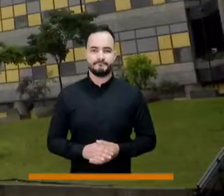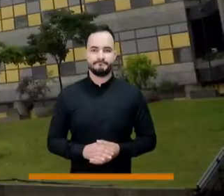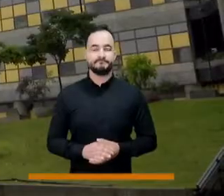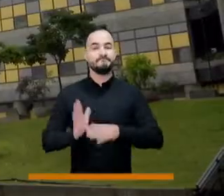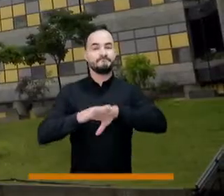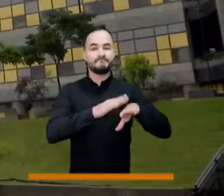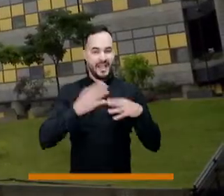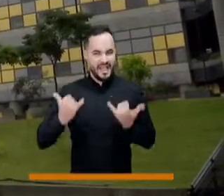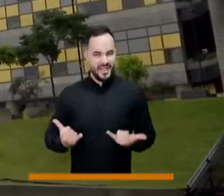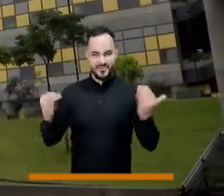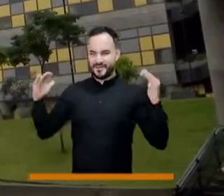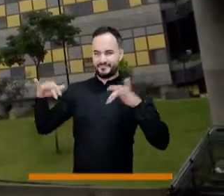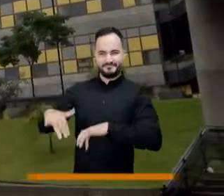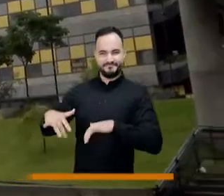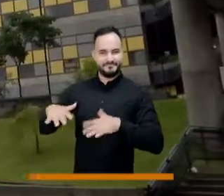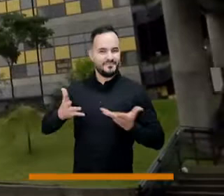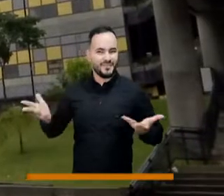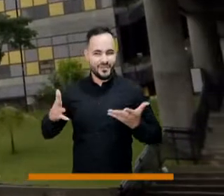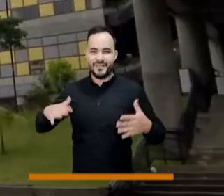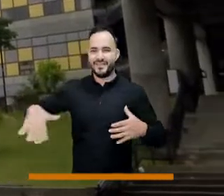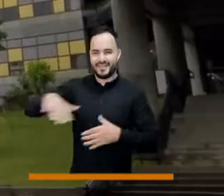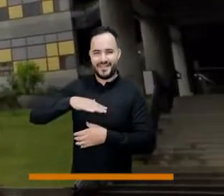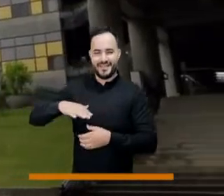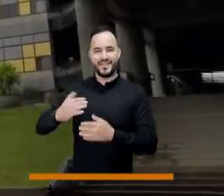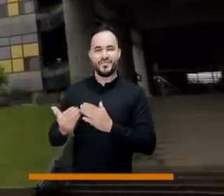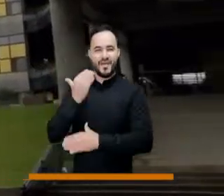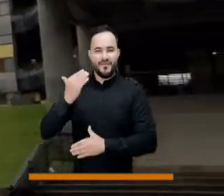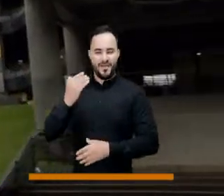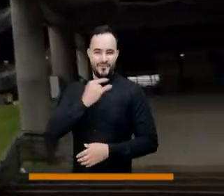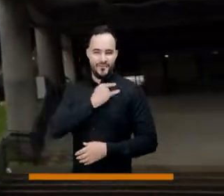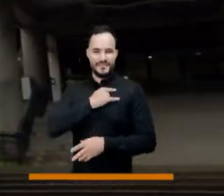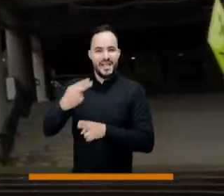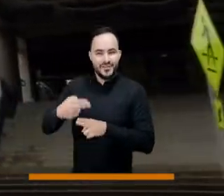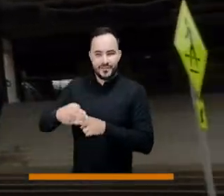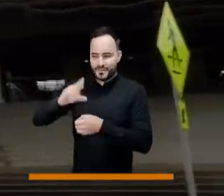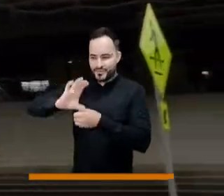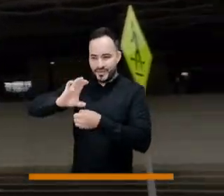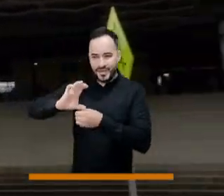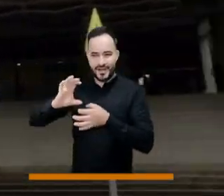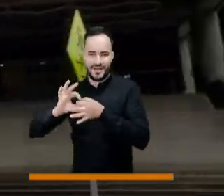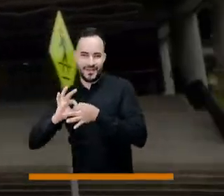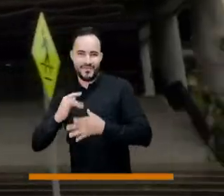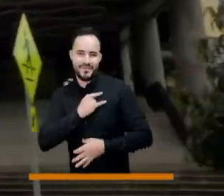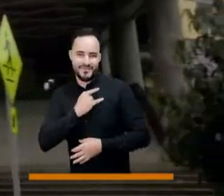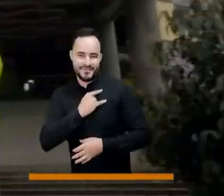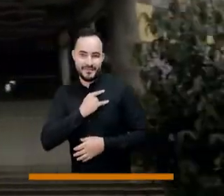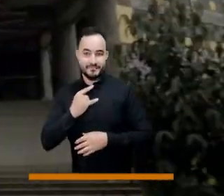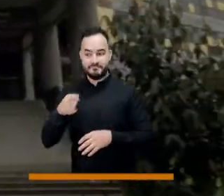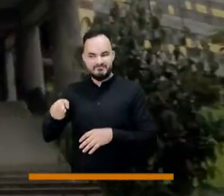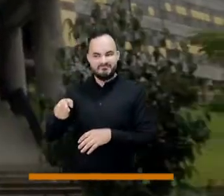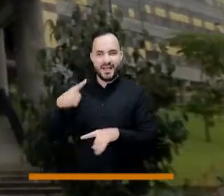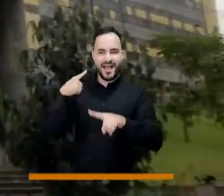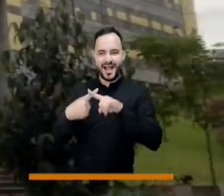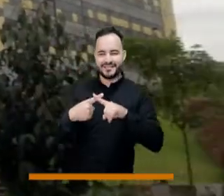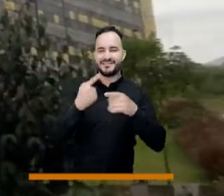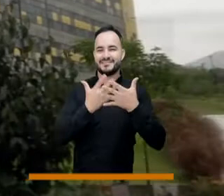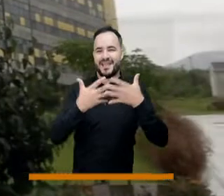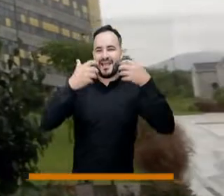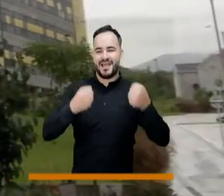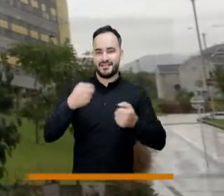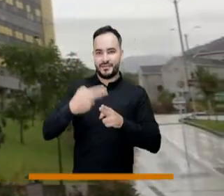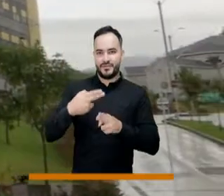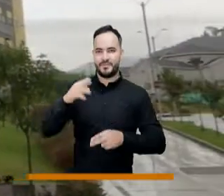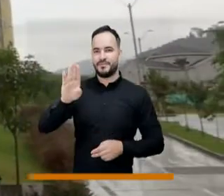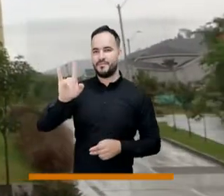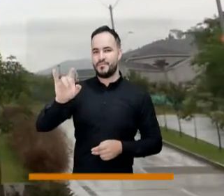Y ahora nos encontramos desde las instalaciones, desde la Ciudadela Universitaria del Occidente, donde antes se encontraba la cárcel del Buen